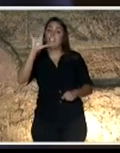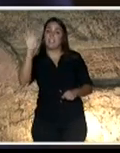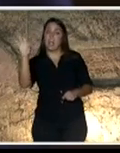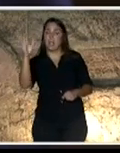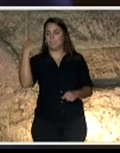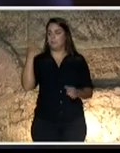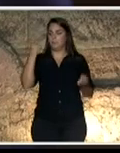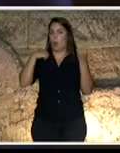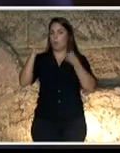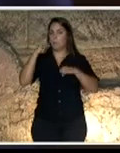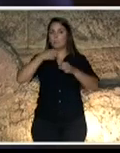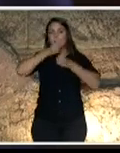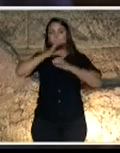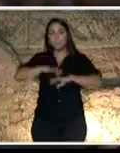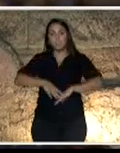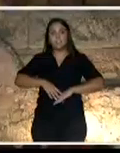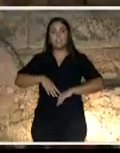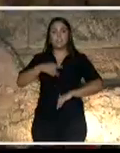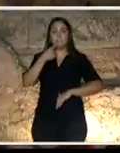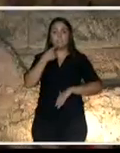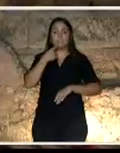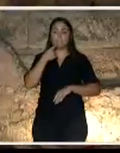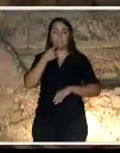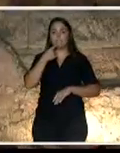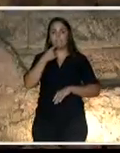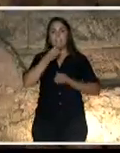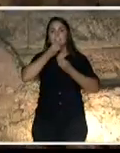ensayo histórico Imperiofobia y Leyenda Negra: